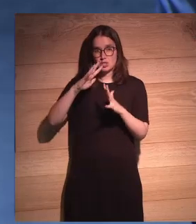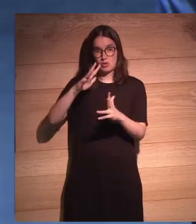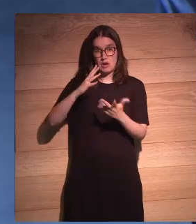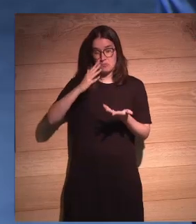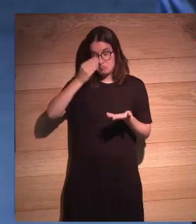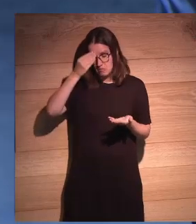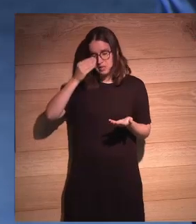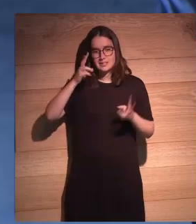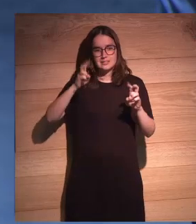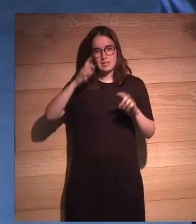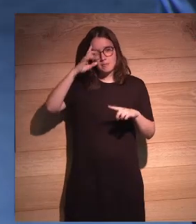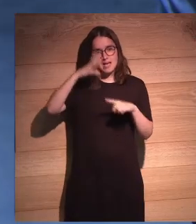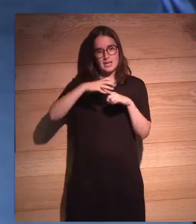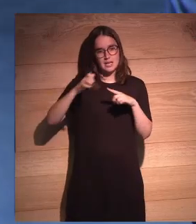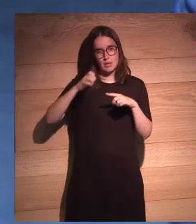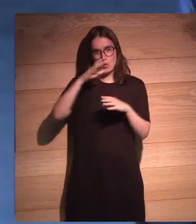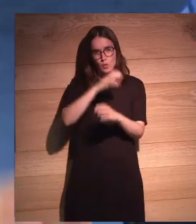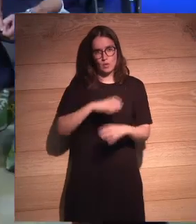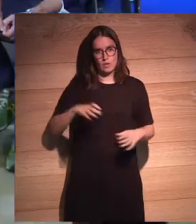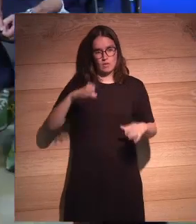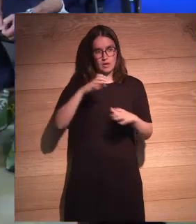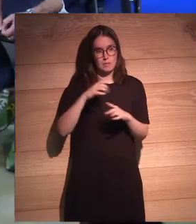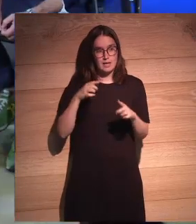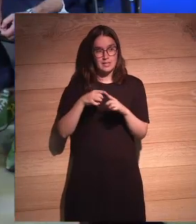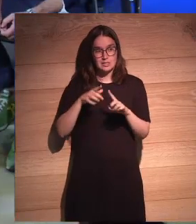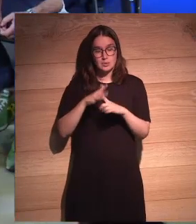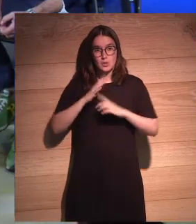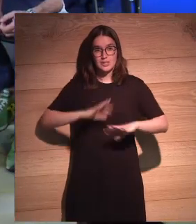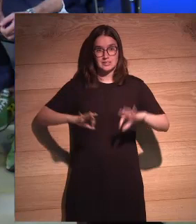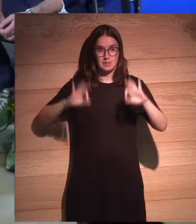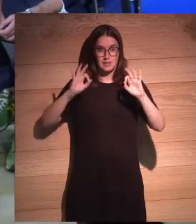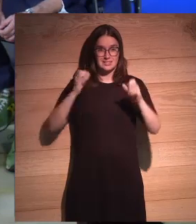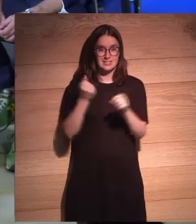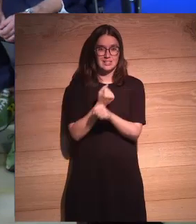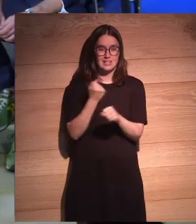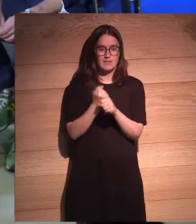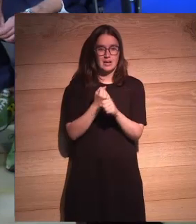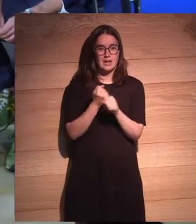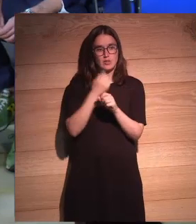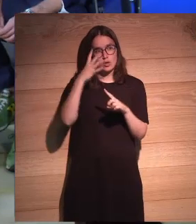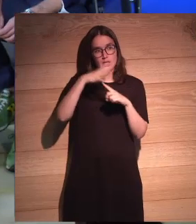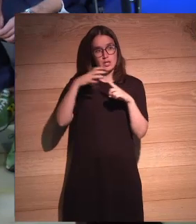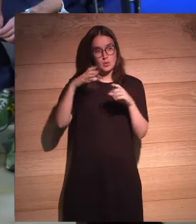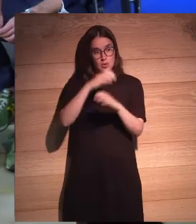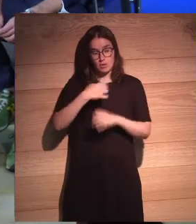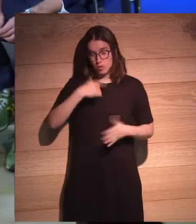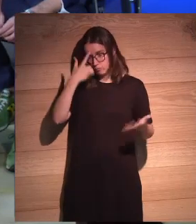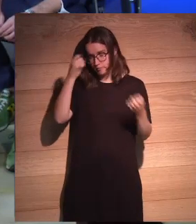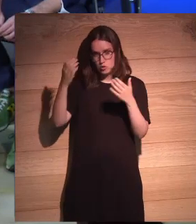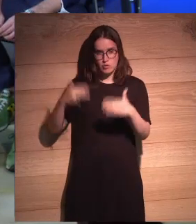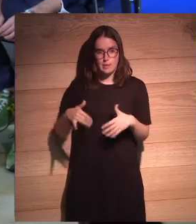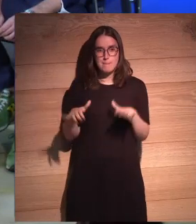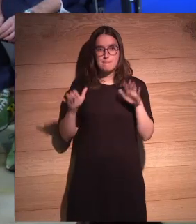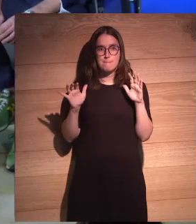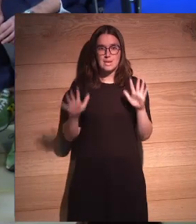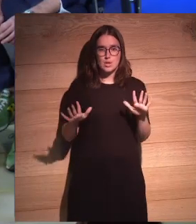y es sobre neurociencia. Para esos casos específicos se está trabajando en neurociencia. Yo no soy experto en eso,